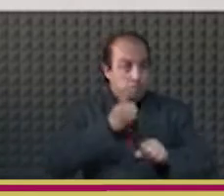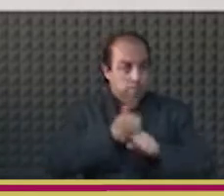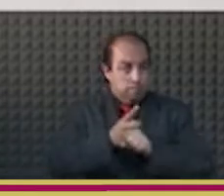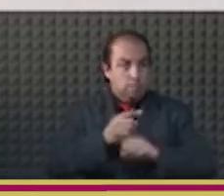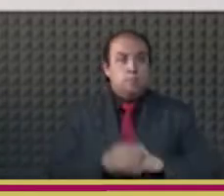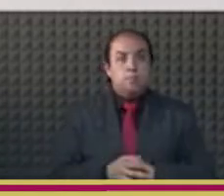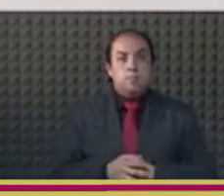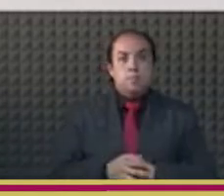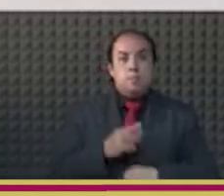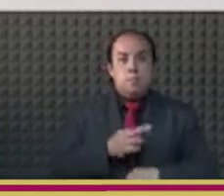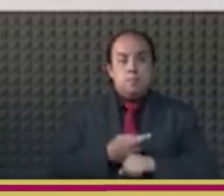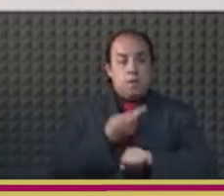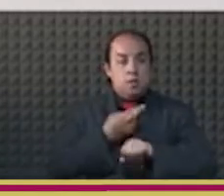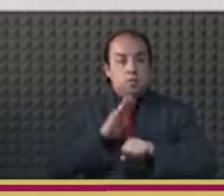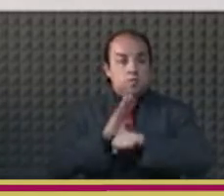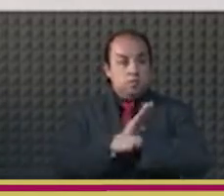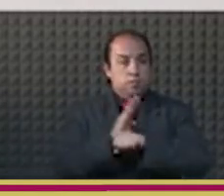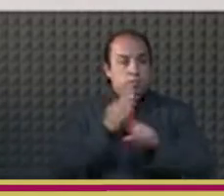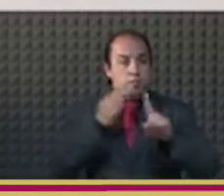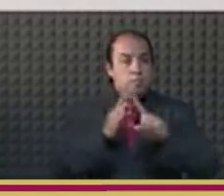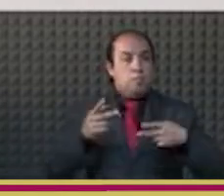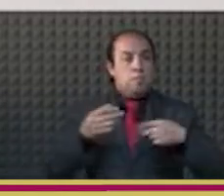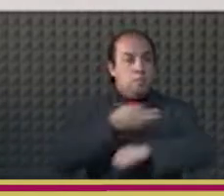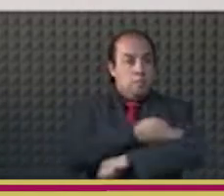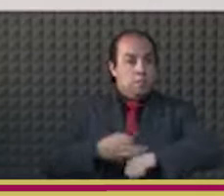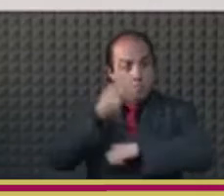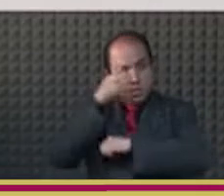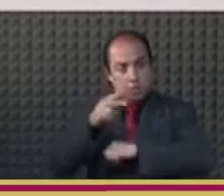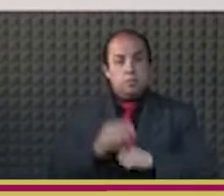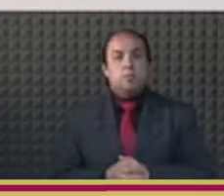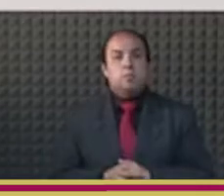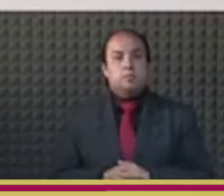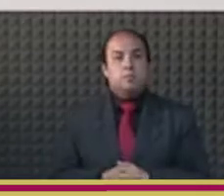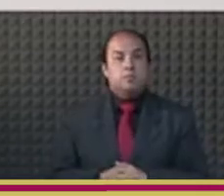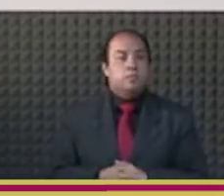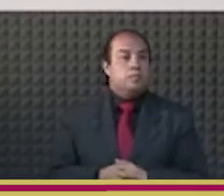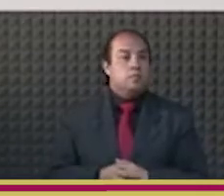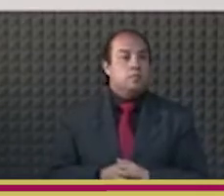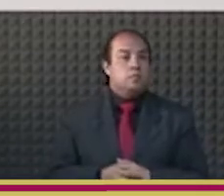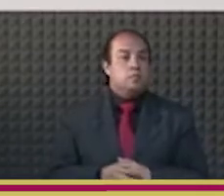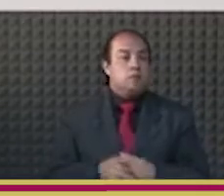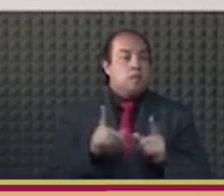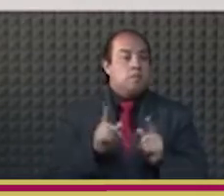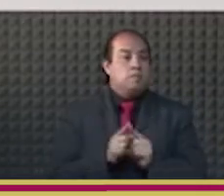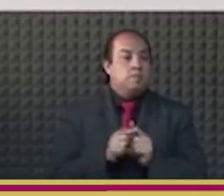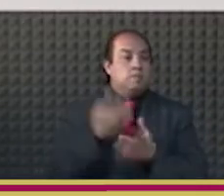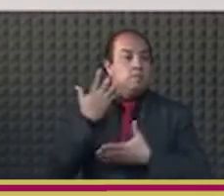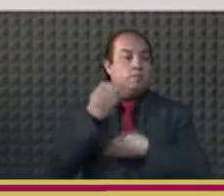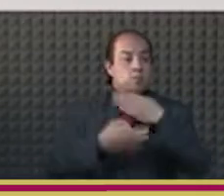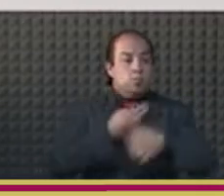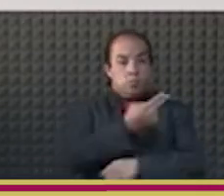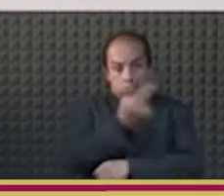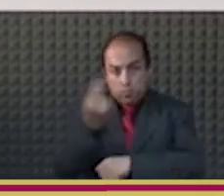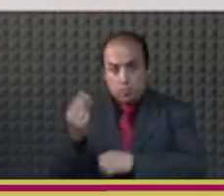y mayor bienestar para las familias mexicanas. No me resta, amigos y amigas, más que desearles a todos